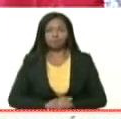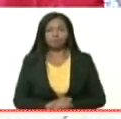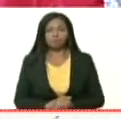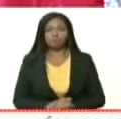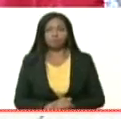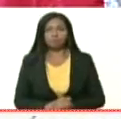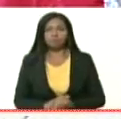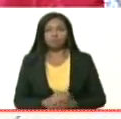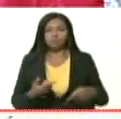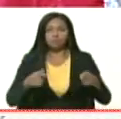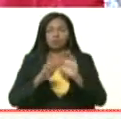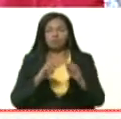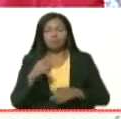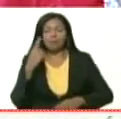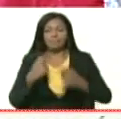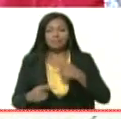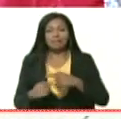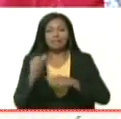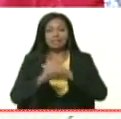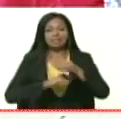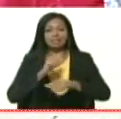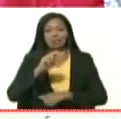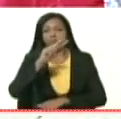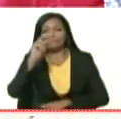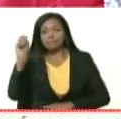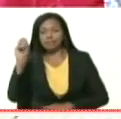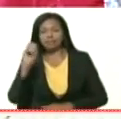apenas en la mitad del siglo XX.